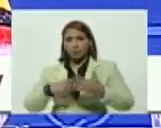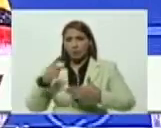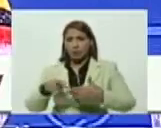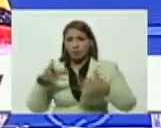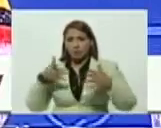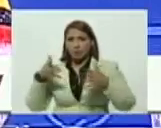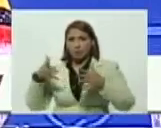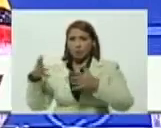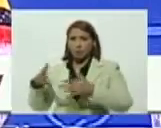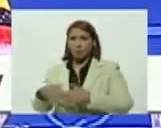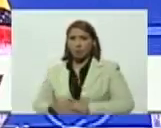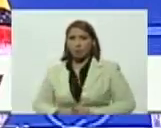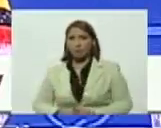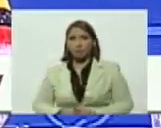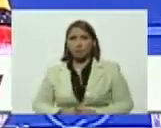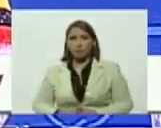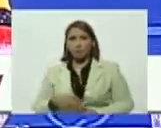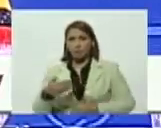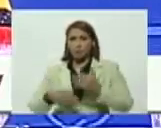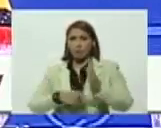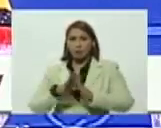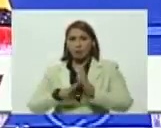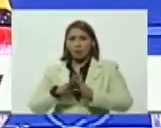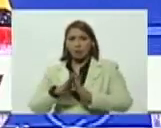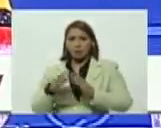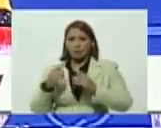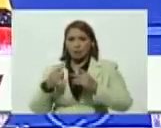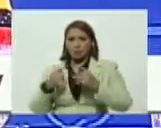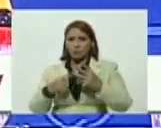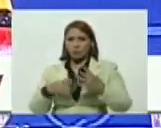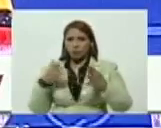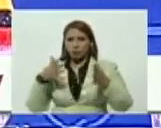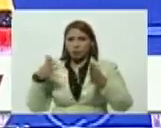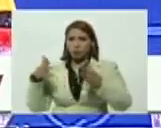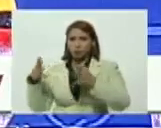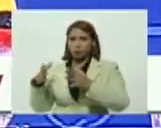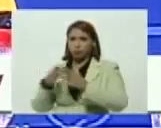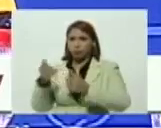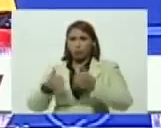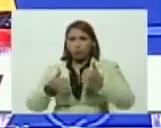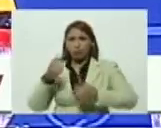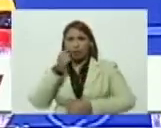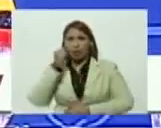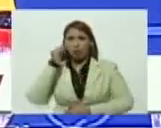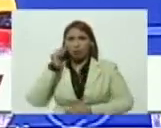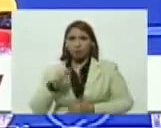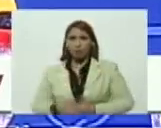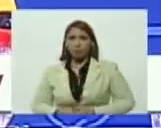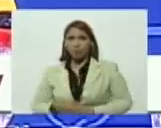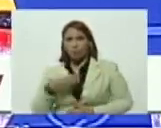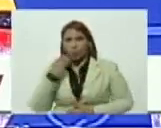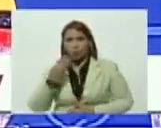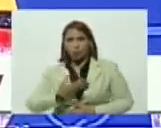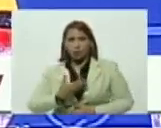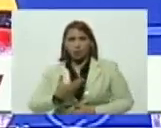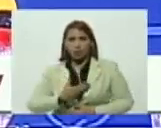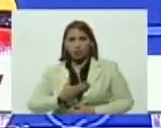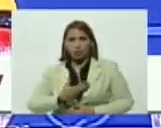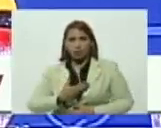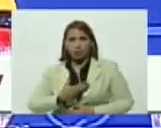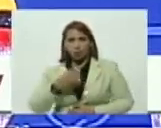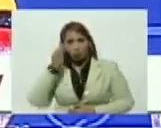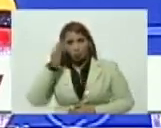formativos, avanzamos hacia una serie de diplomados para todos los candidatos y candidatas jóvenes de las alcaldías, consejos